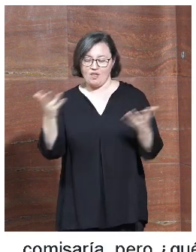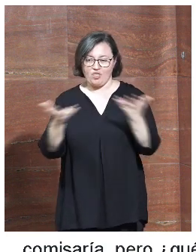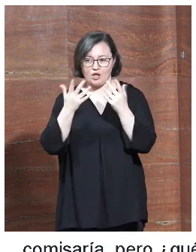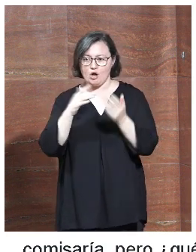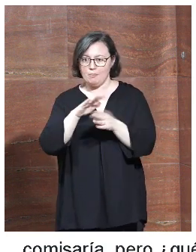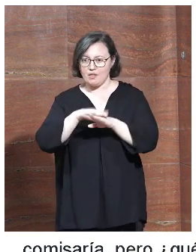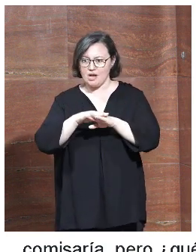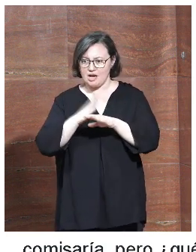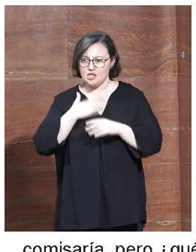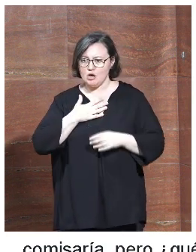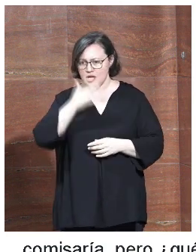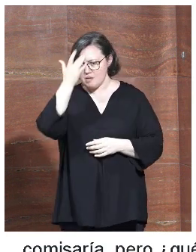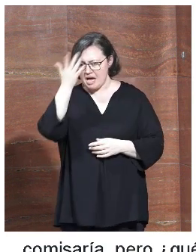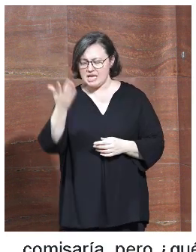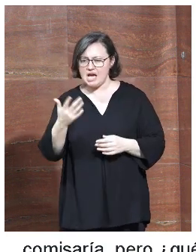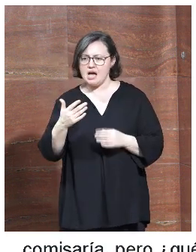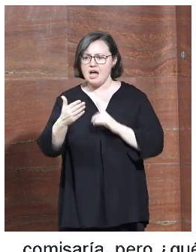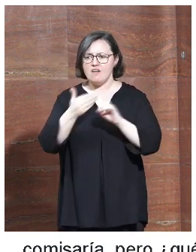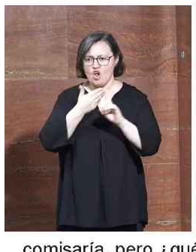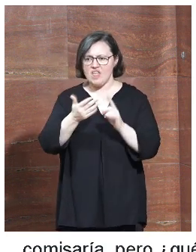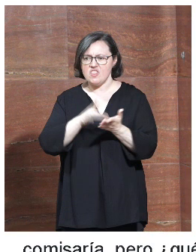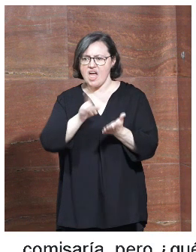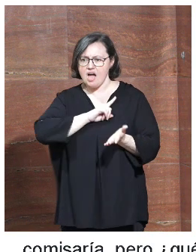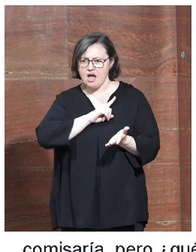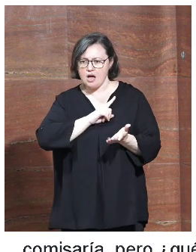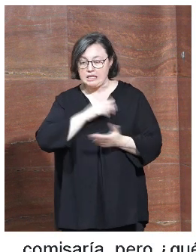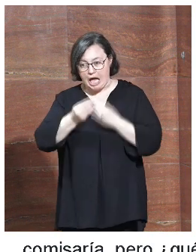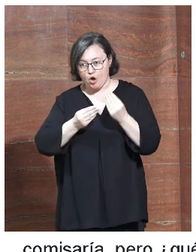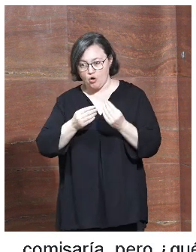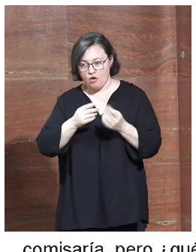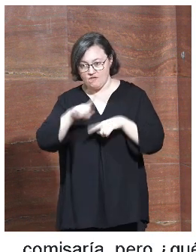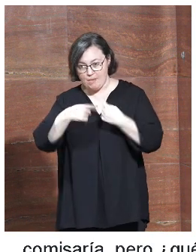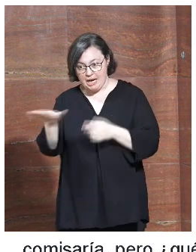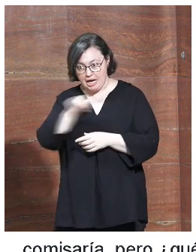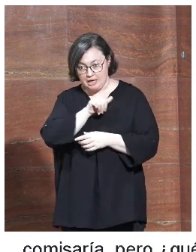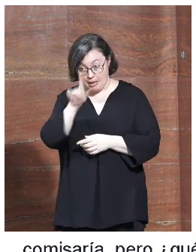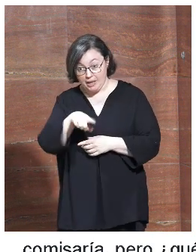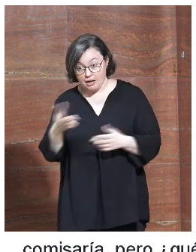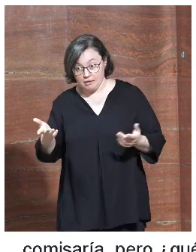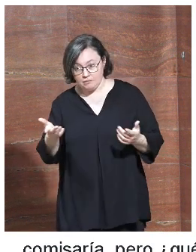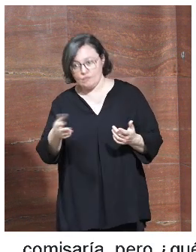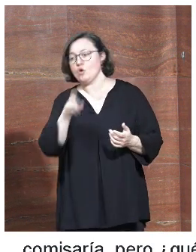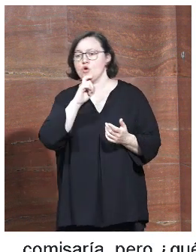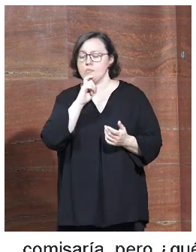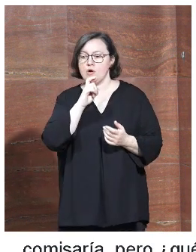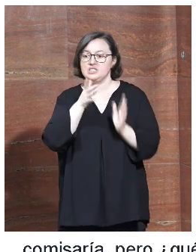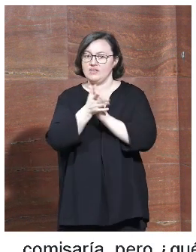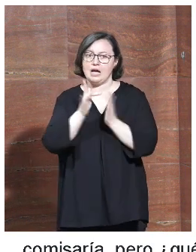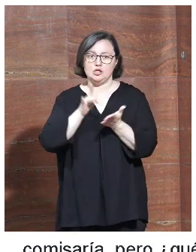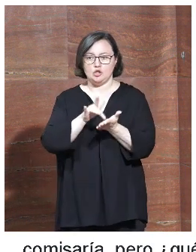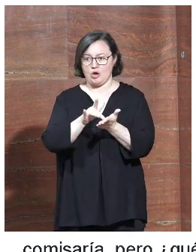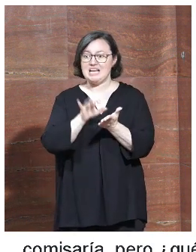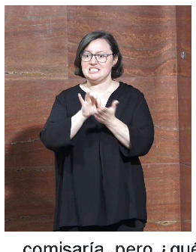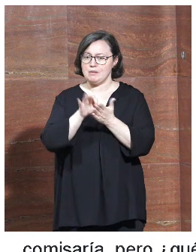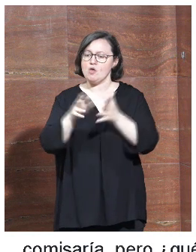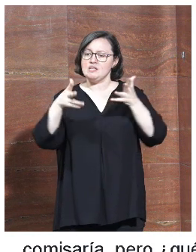la reflexión? ¿Y si es una víctima de violencia? Pues también ocurre lo mismo. Porque así nos ha pasado en el